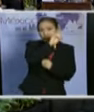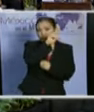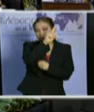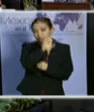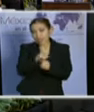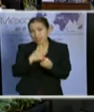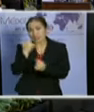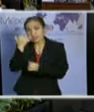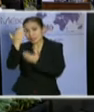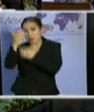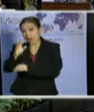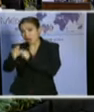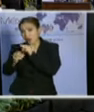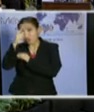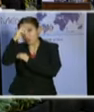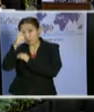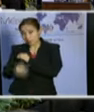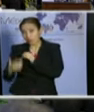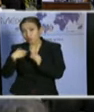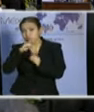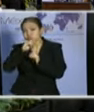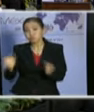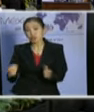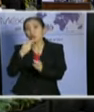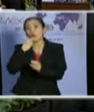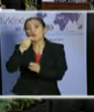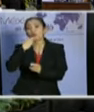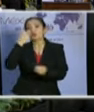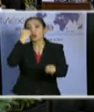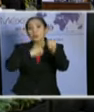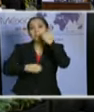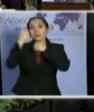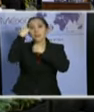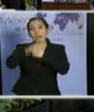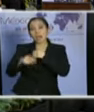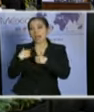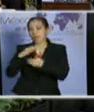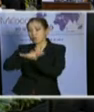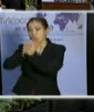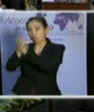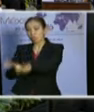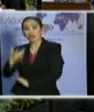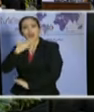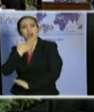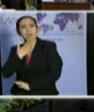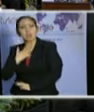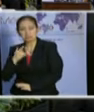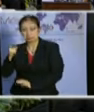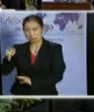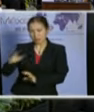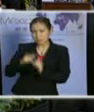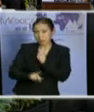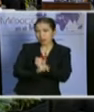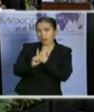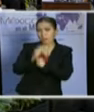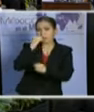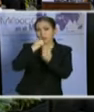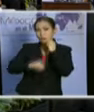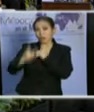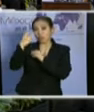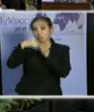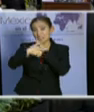OCDE y el Banco de México promueven el uso de alimentos para generar biocombustibles, lo cual dio pie a la crisis de los alimentos